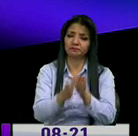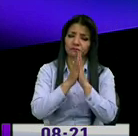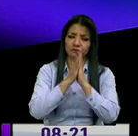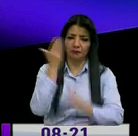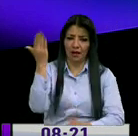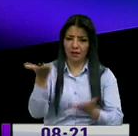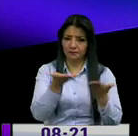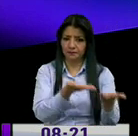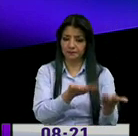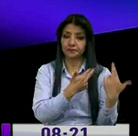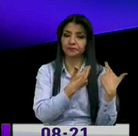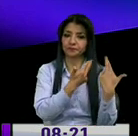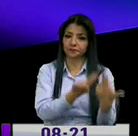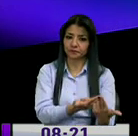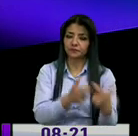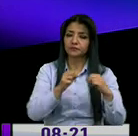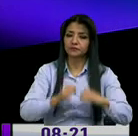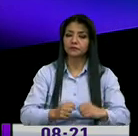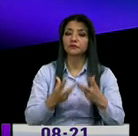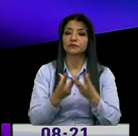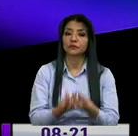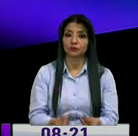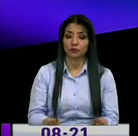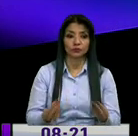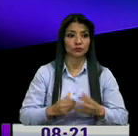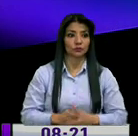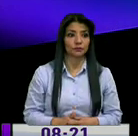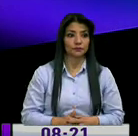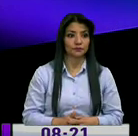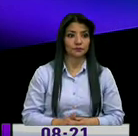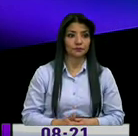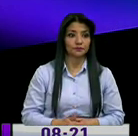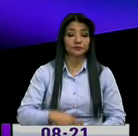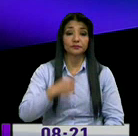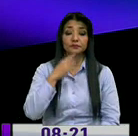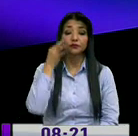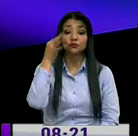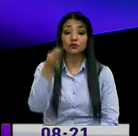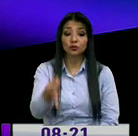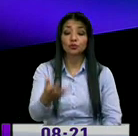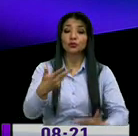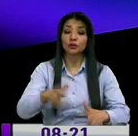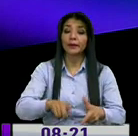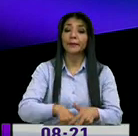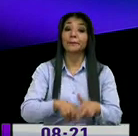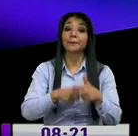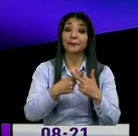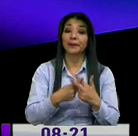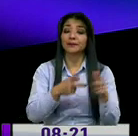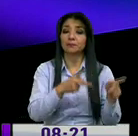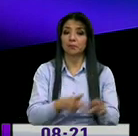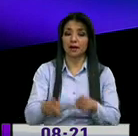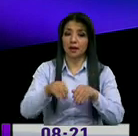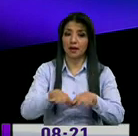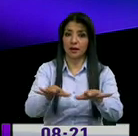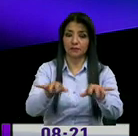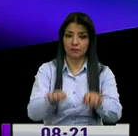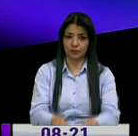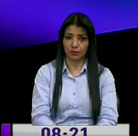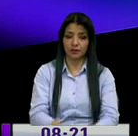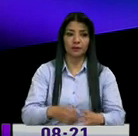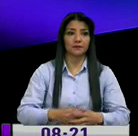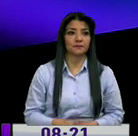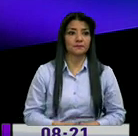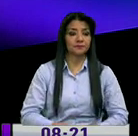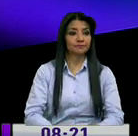dejamos a usted esta inquietud cuando nos han dicho que ya en un futuro está por lanzarse este programa. En pantalla, mi